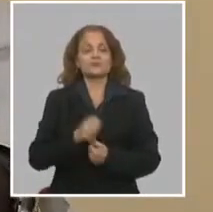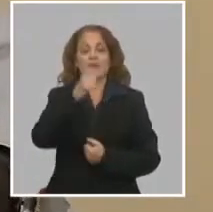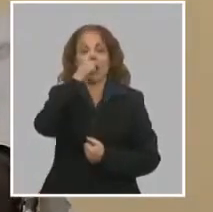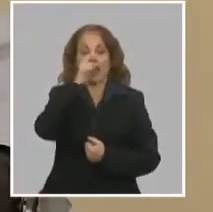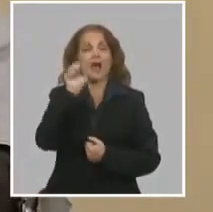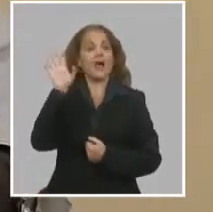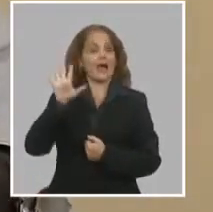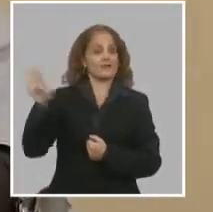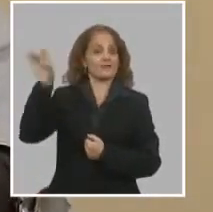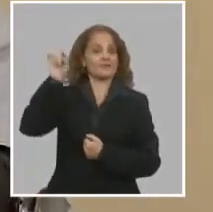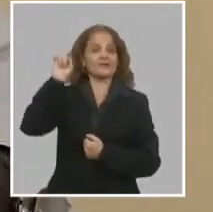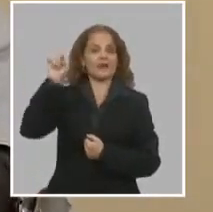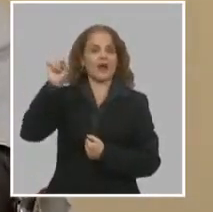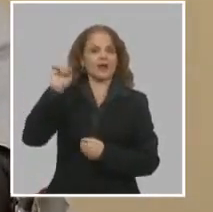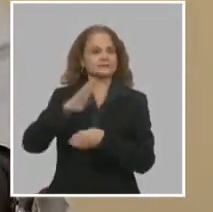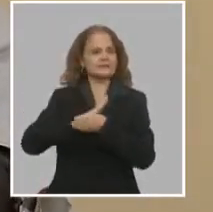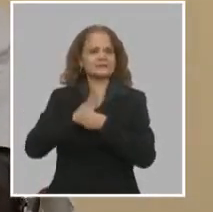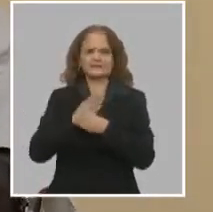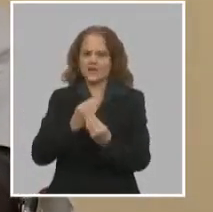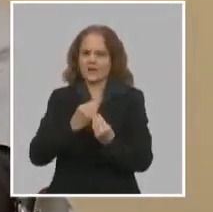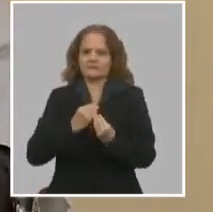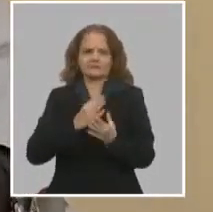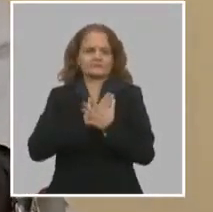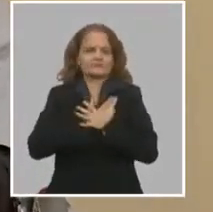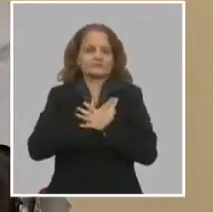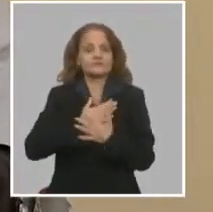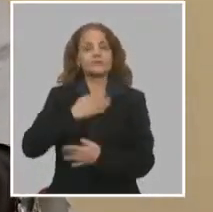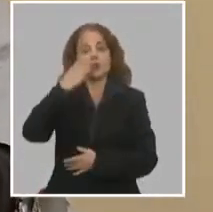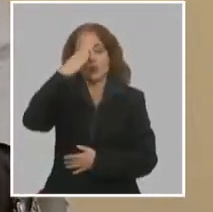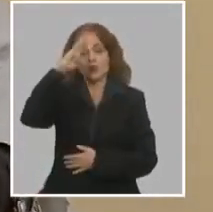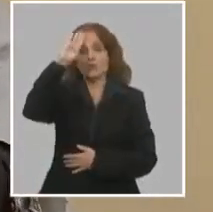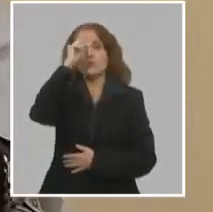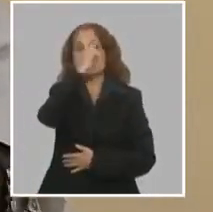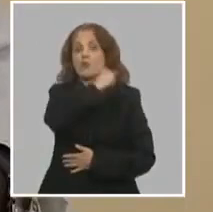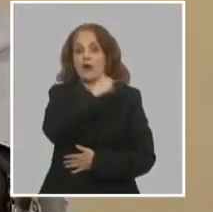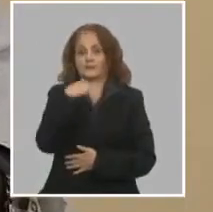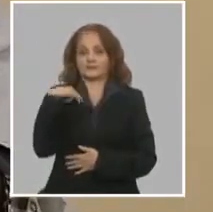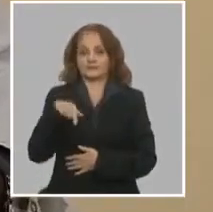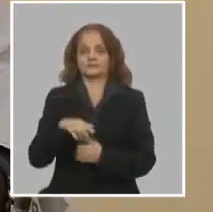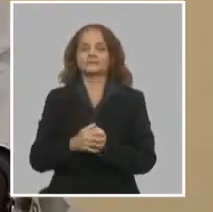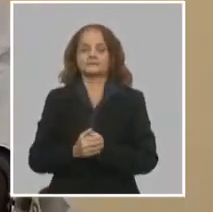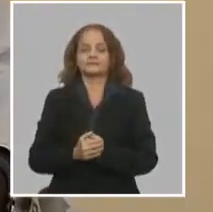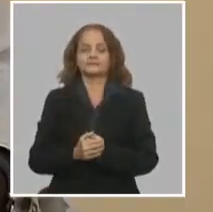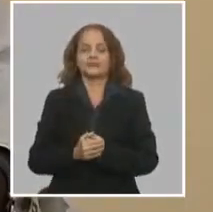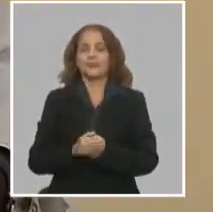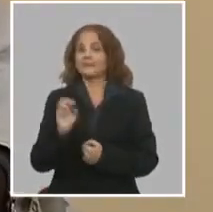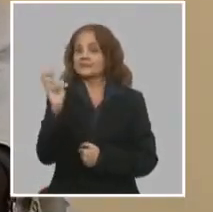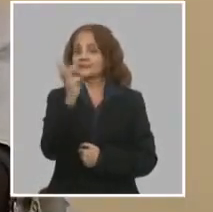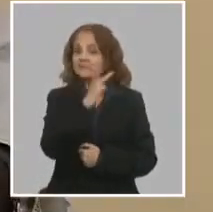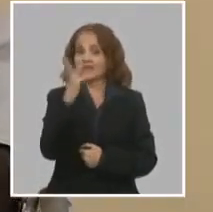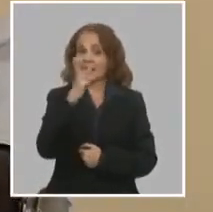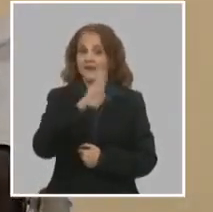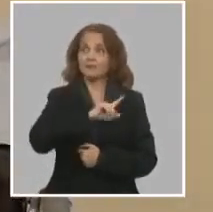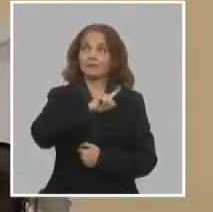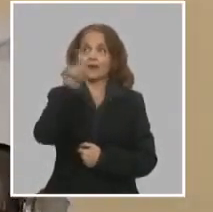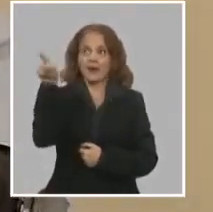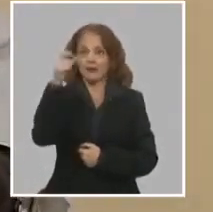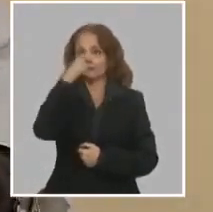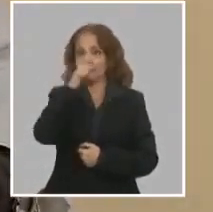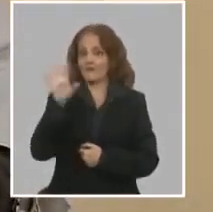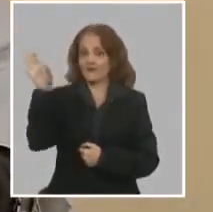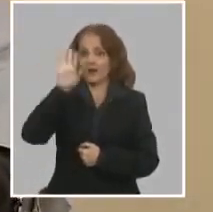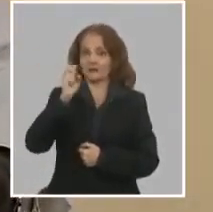para nosotros. Es la tercera vez que nosotros desarrollamos una misión en África. Ya estuvimos